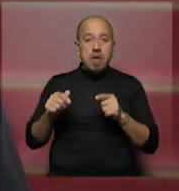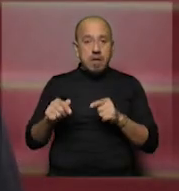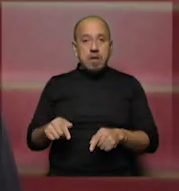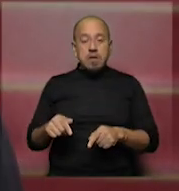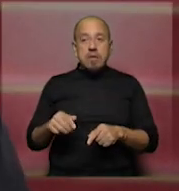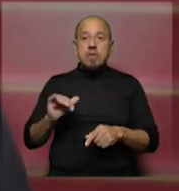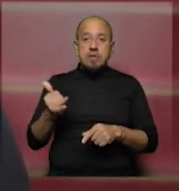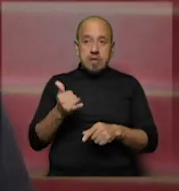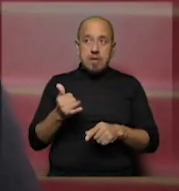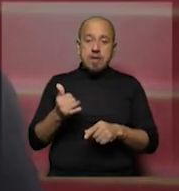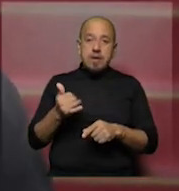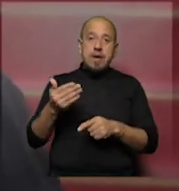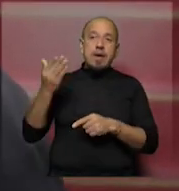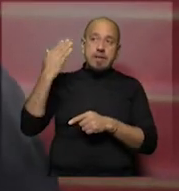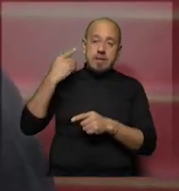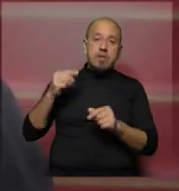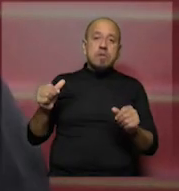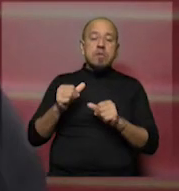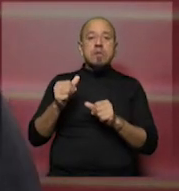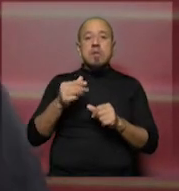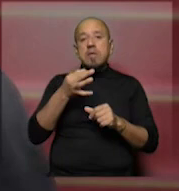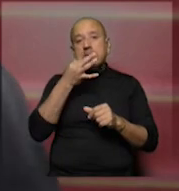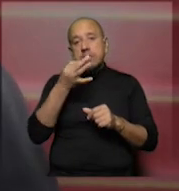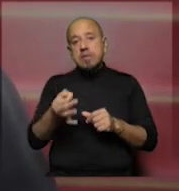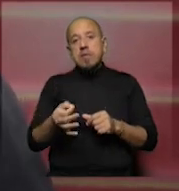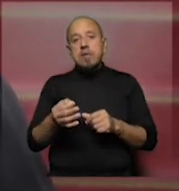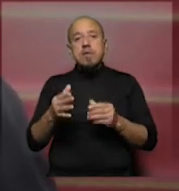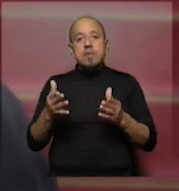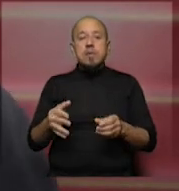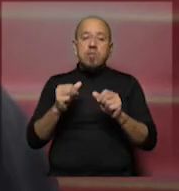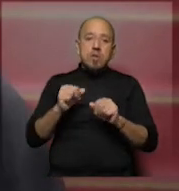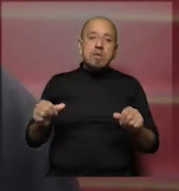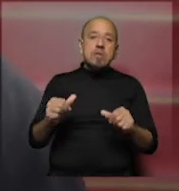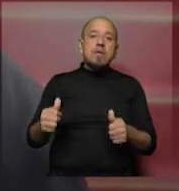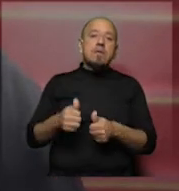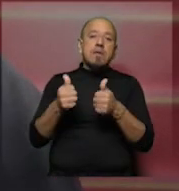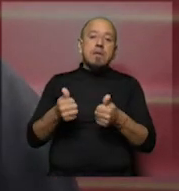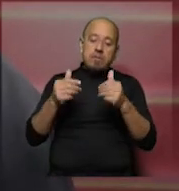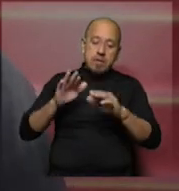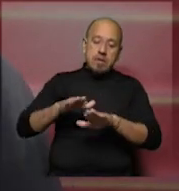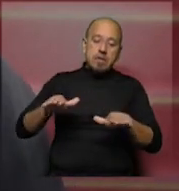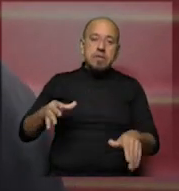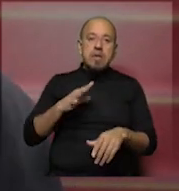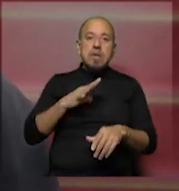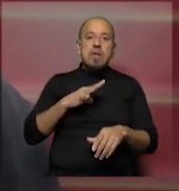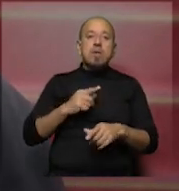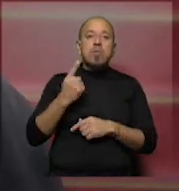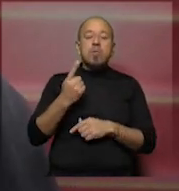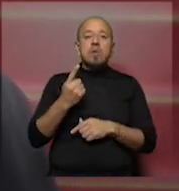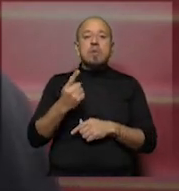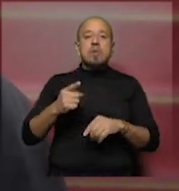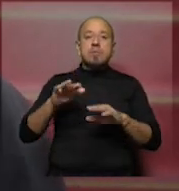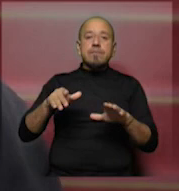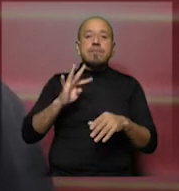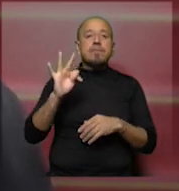la vez pasada se estaba hablando de poder hacer actividades para niños. Tenemos una actividad para niños que es